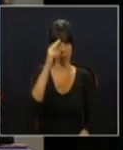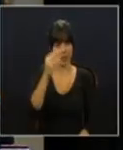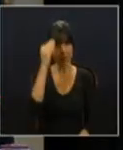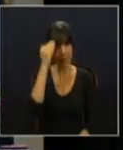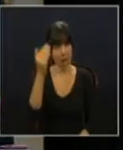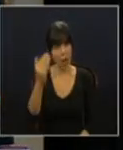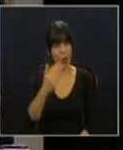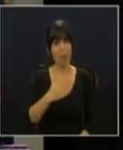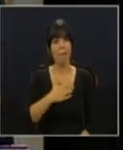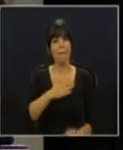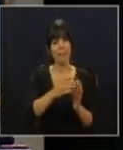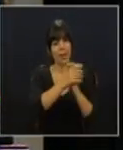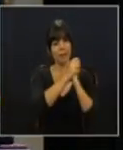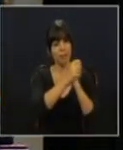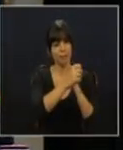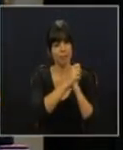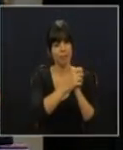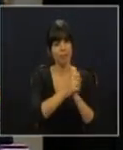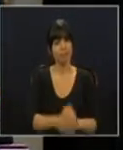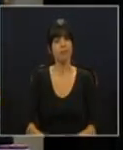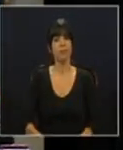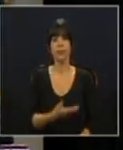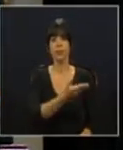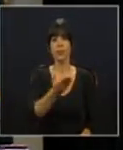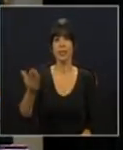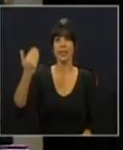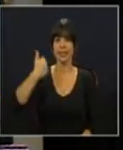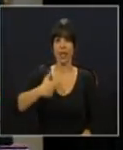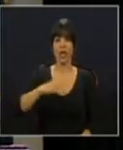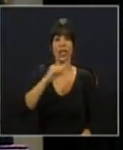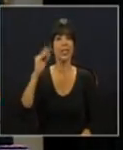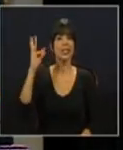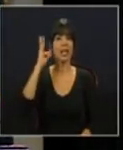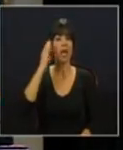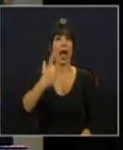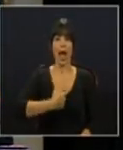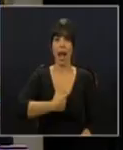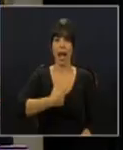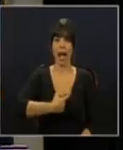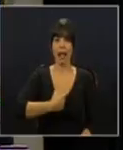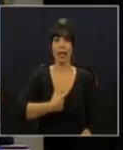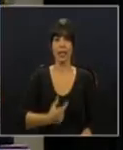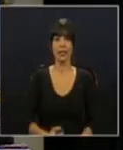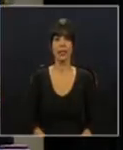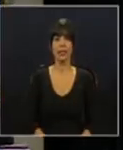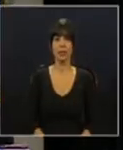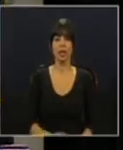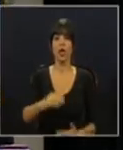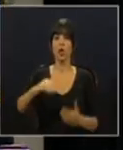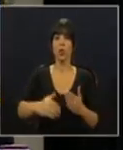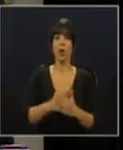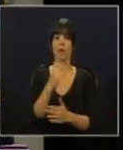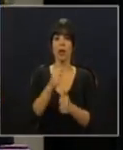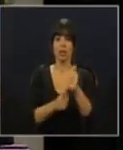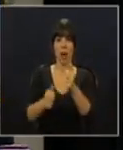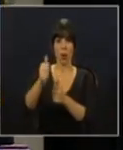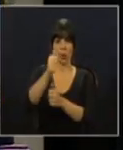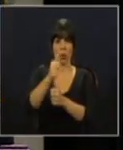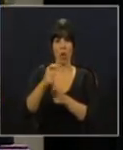saludo y mi felicitación a los señores y señoras alcaldes, alcaldesas y nuevas